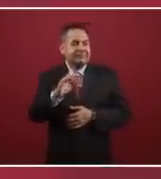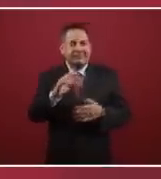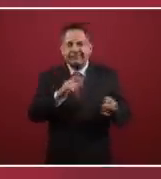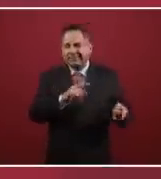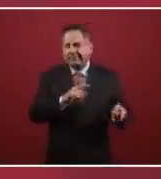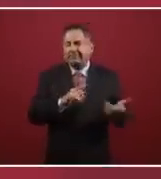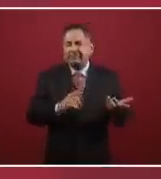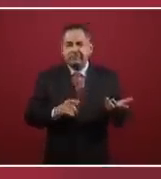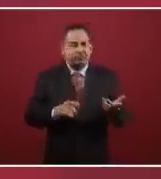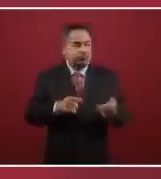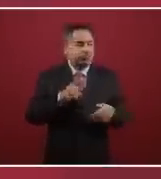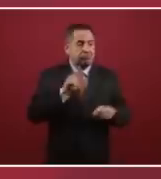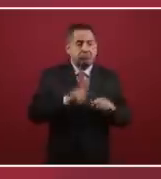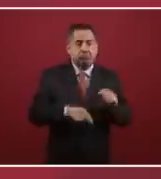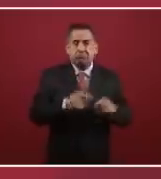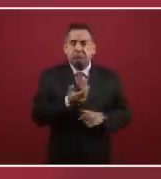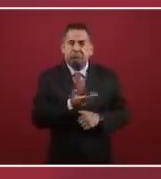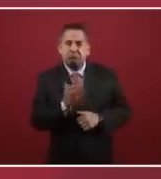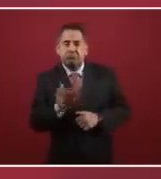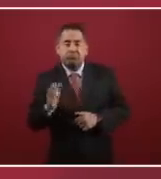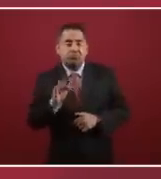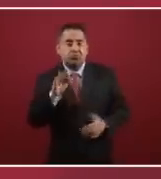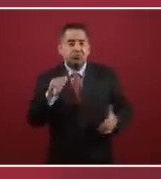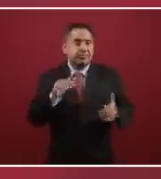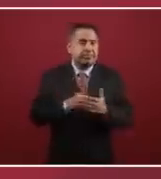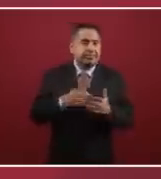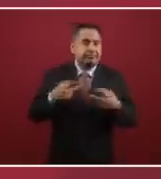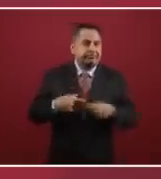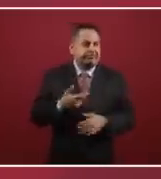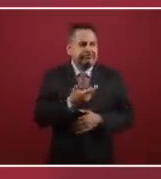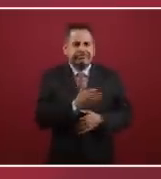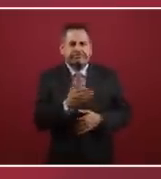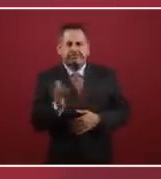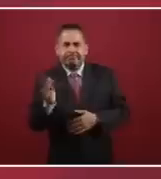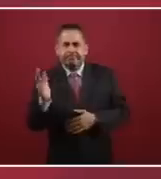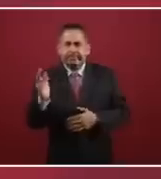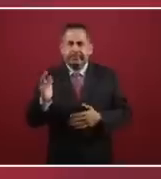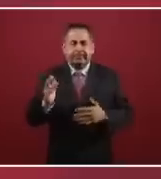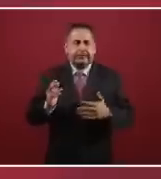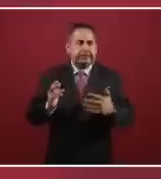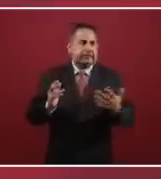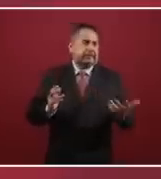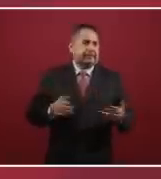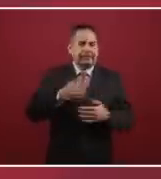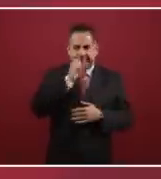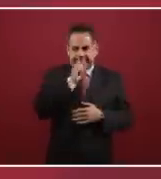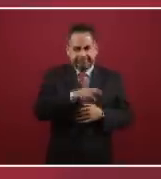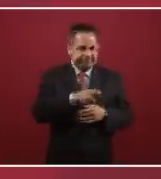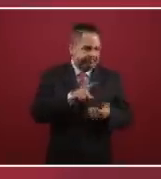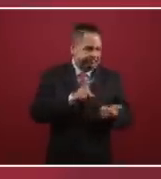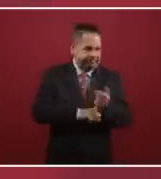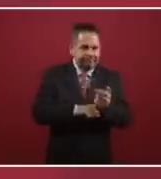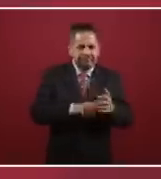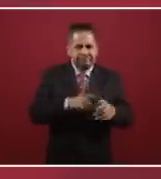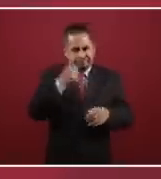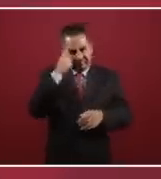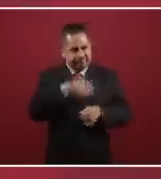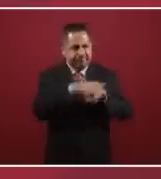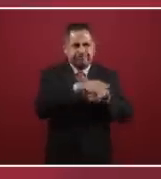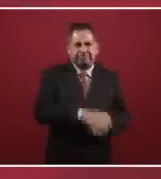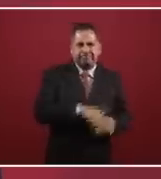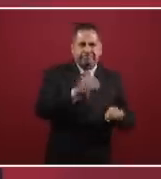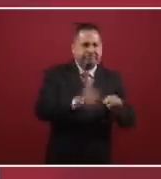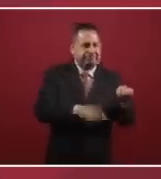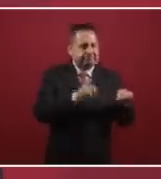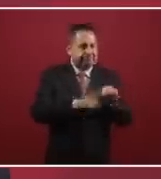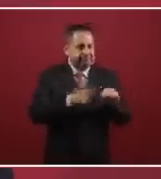y despidieron a 40,000 trabajadores. Entonces hicieron también labor ahí de zapa